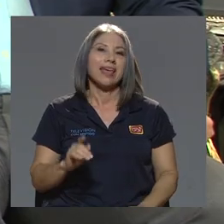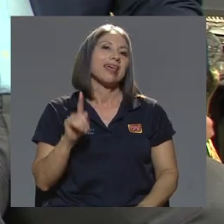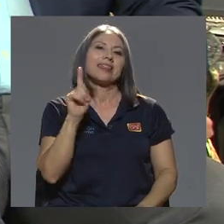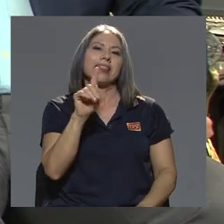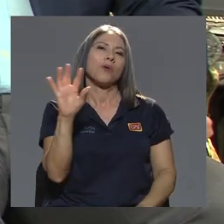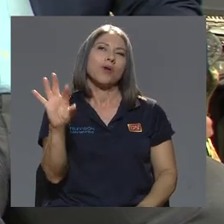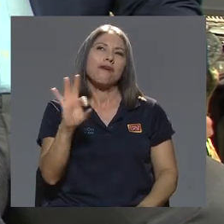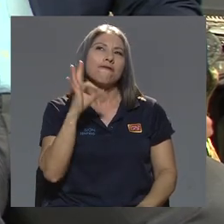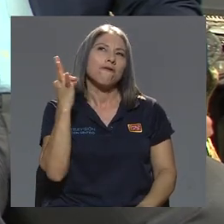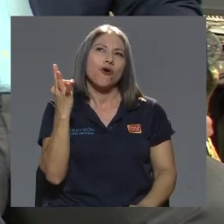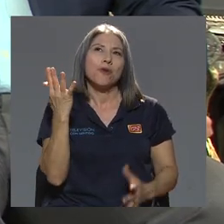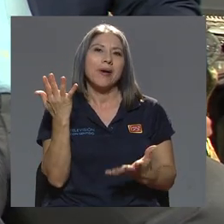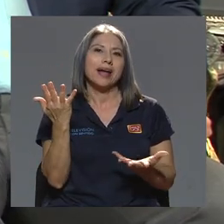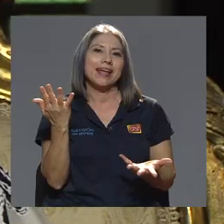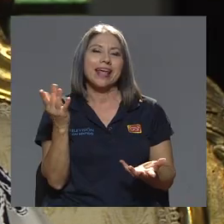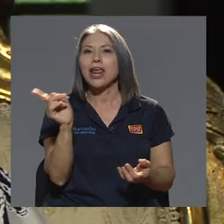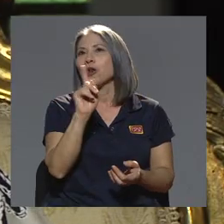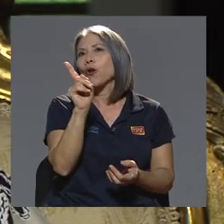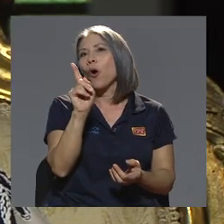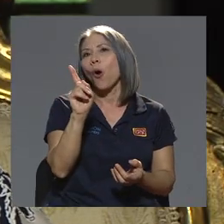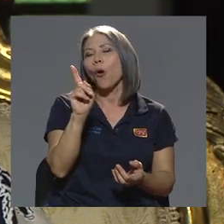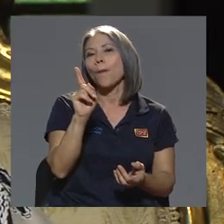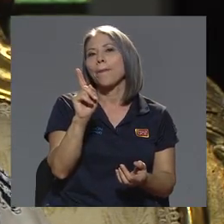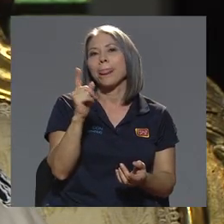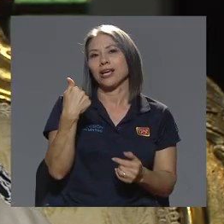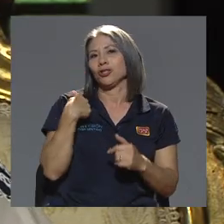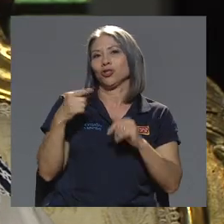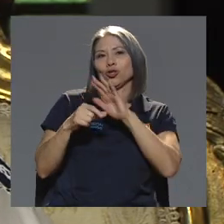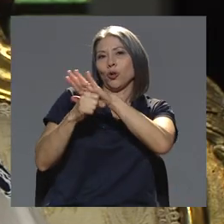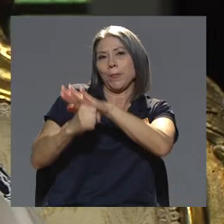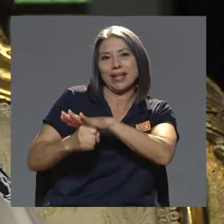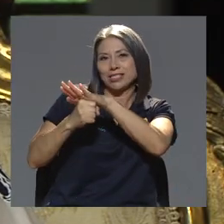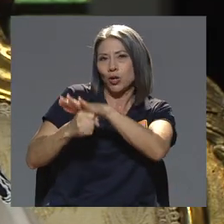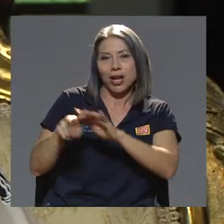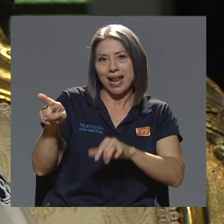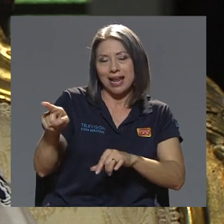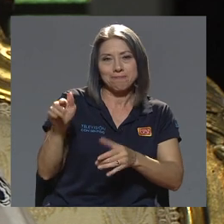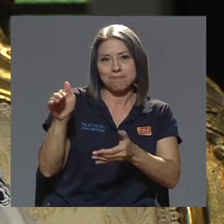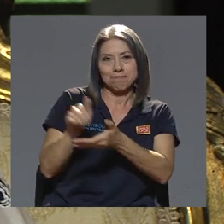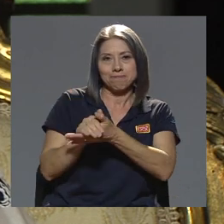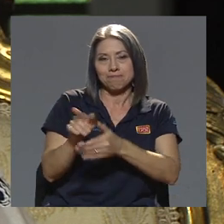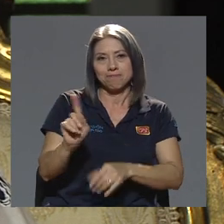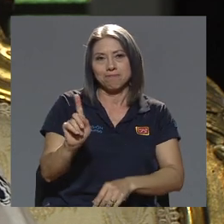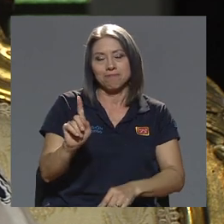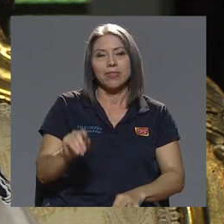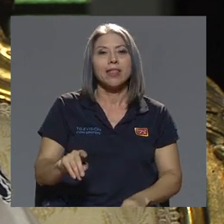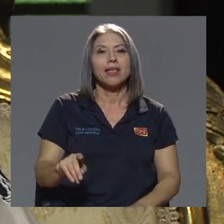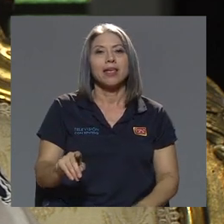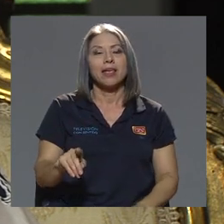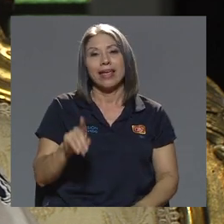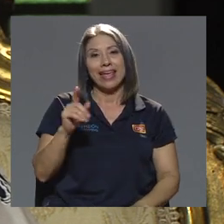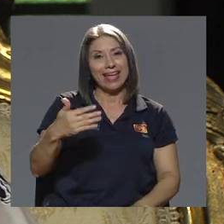que no fuera demasiado obvia, por así decirlo, que no lo presionara yo. Entonces, en ese momento,